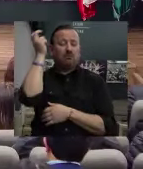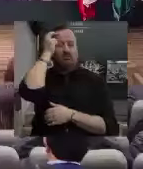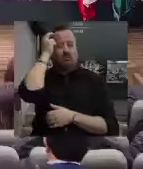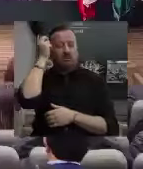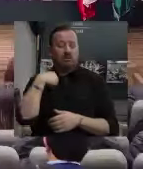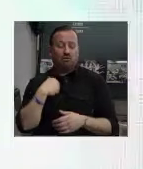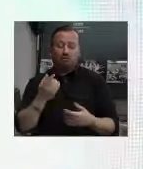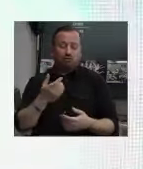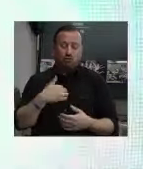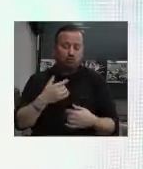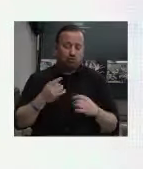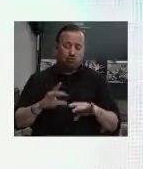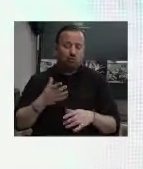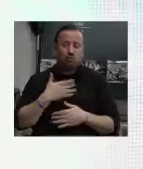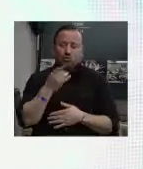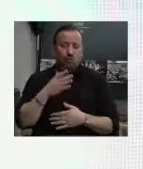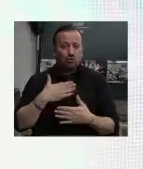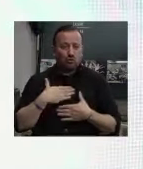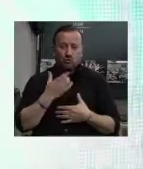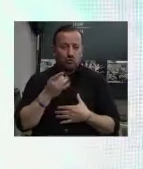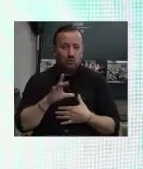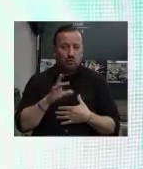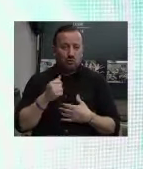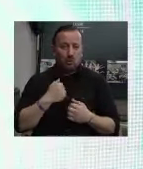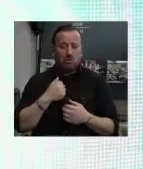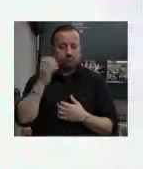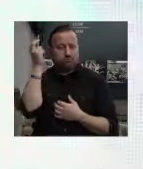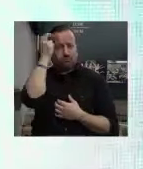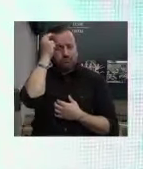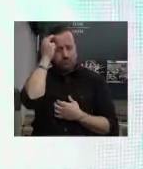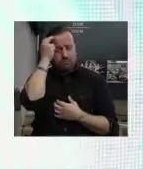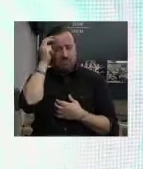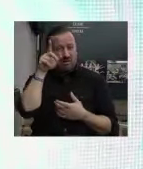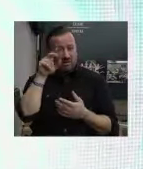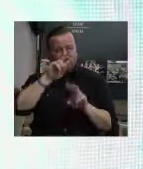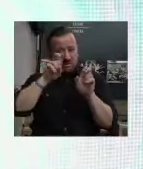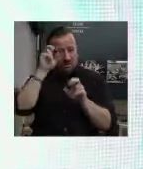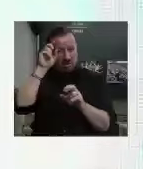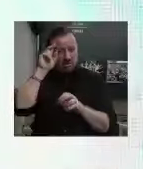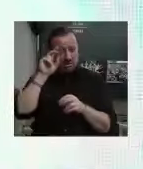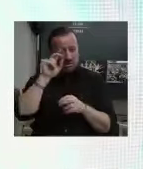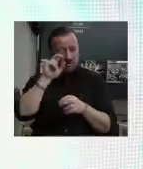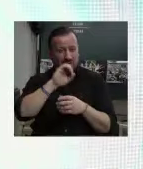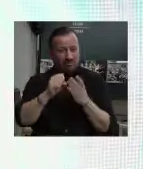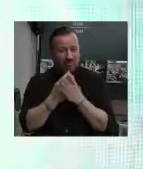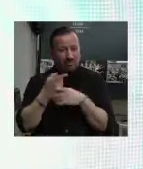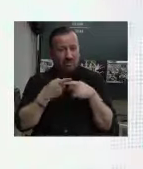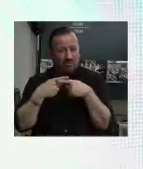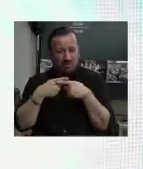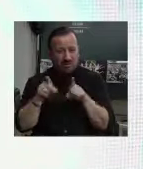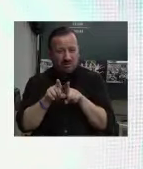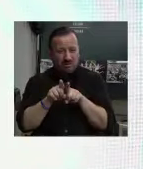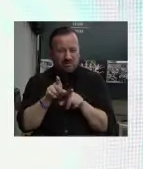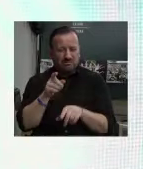nadie más que nosotros un ego altísimo pues la innovación social será altamente arrogante será